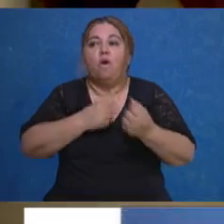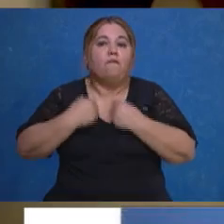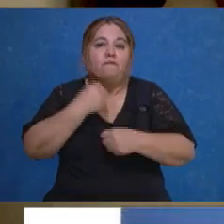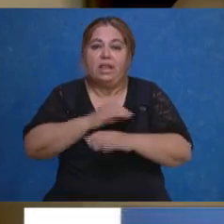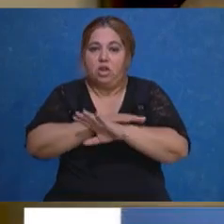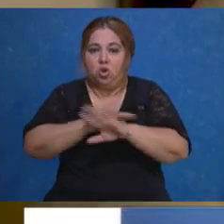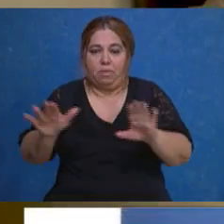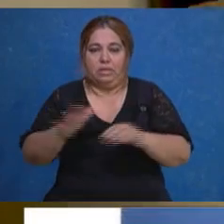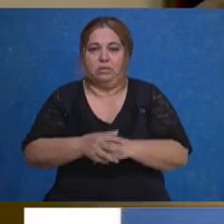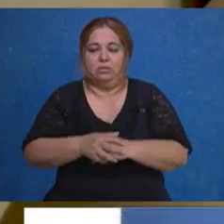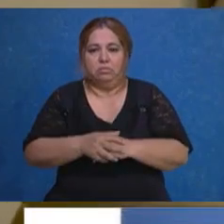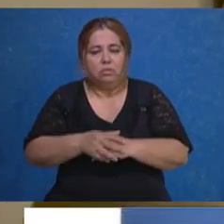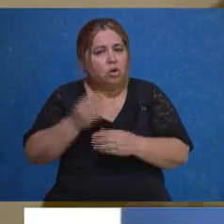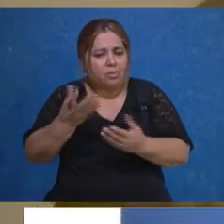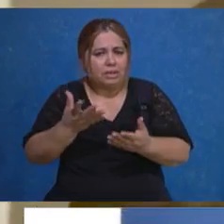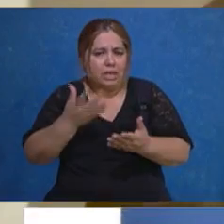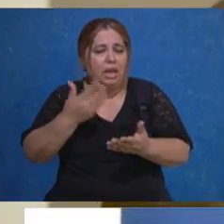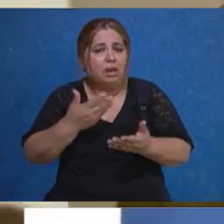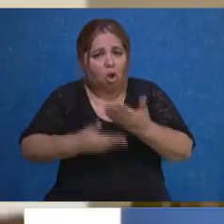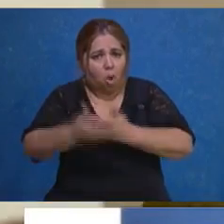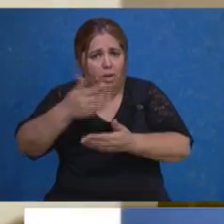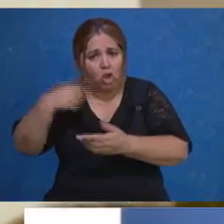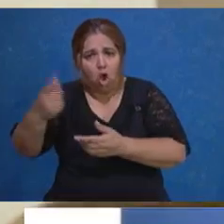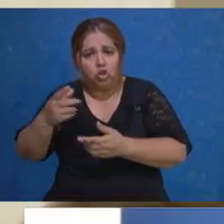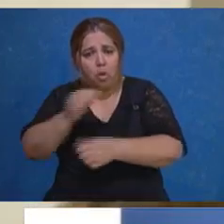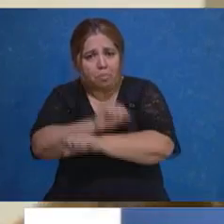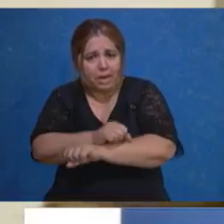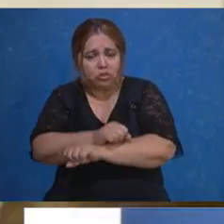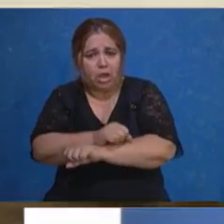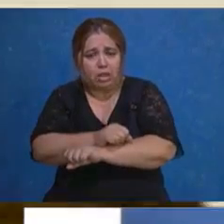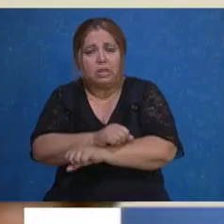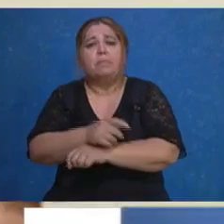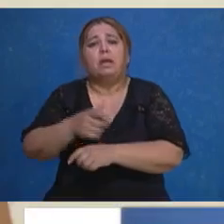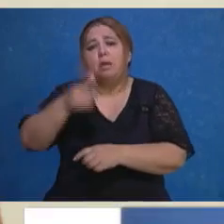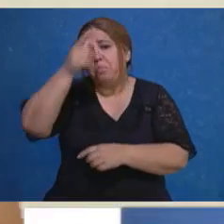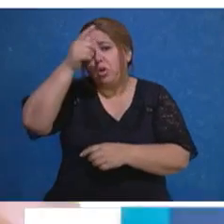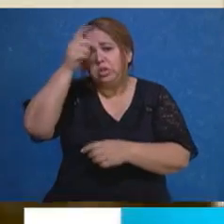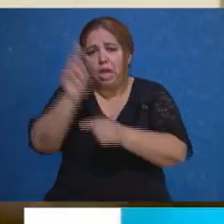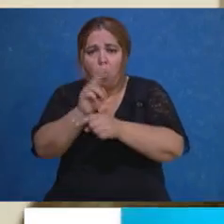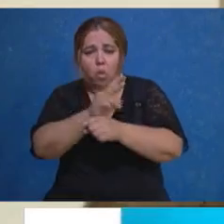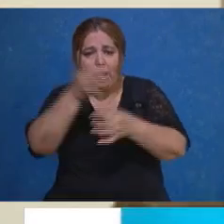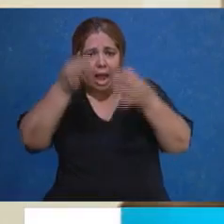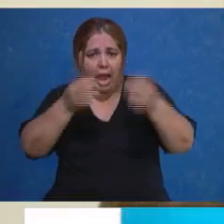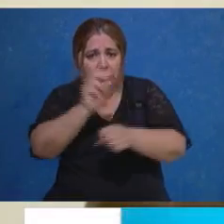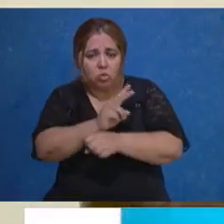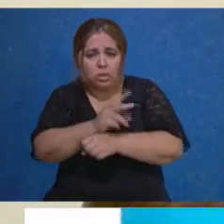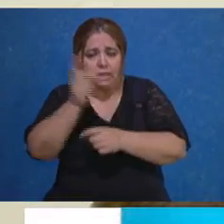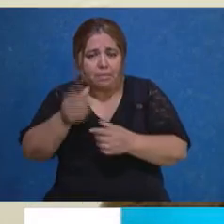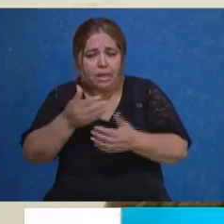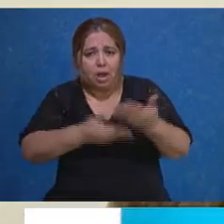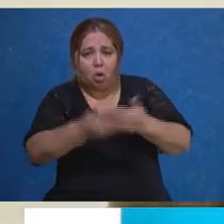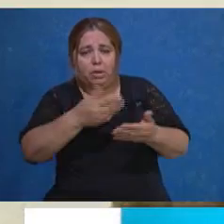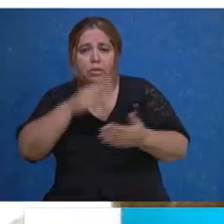digamos, espacio con otros presos también, ¿no? Y también con los guardiacárceles que están en las inmediaciones de él, inclusive durante los traslados.